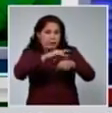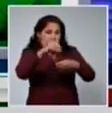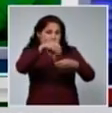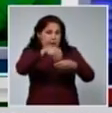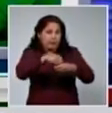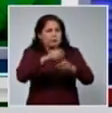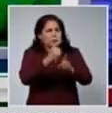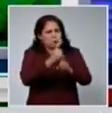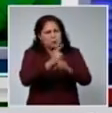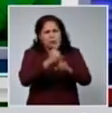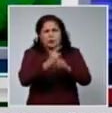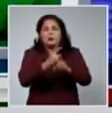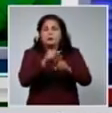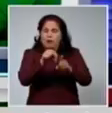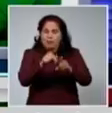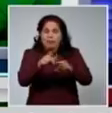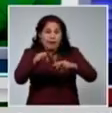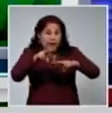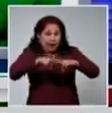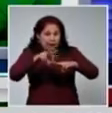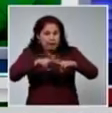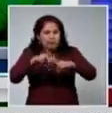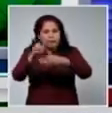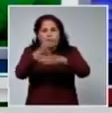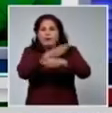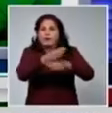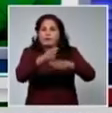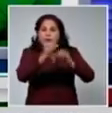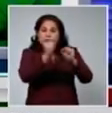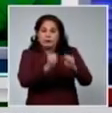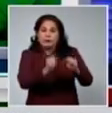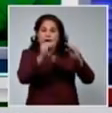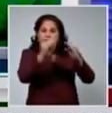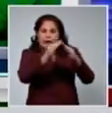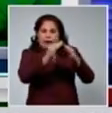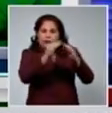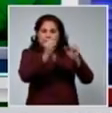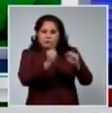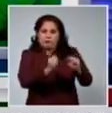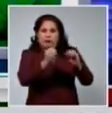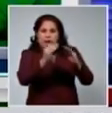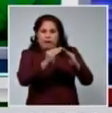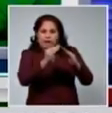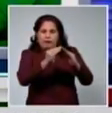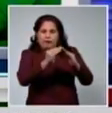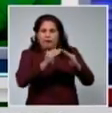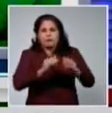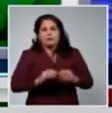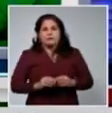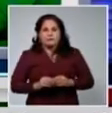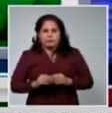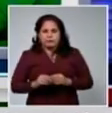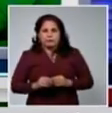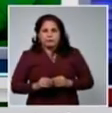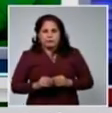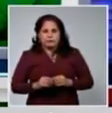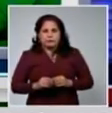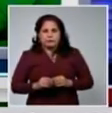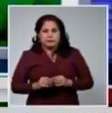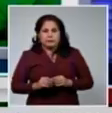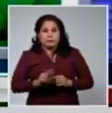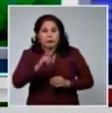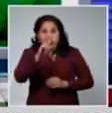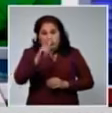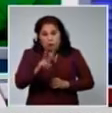con un trato como en sus domicilios de un derecho de diseñarlo modificado más los